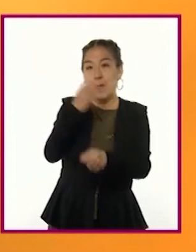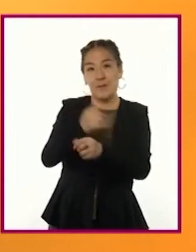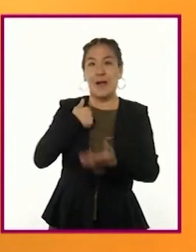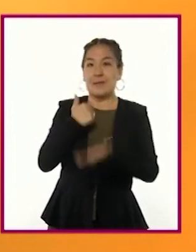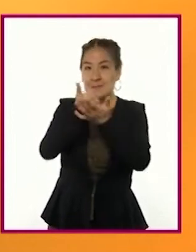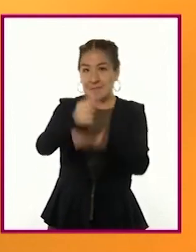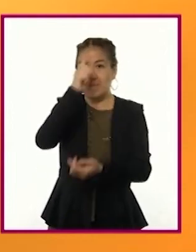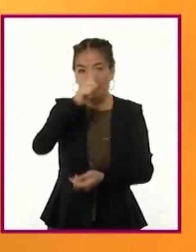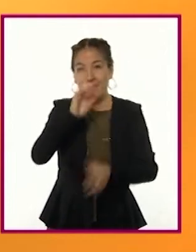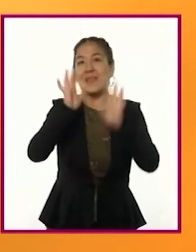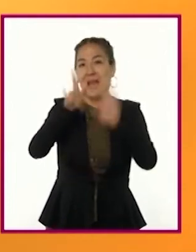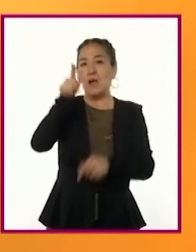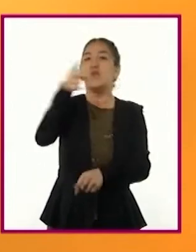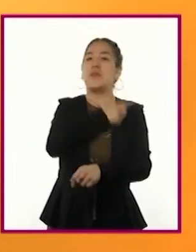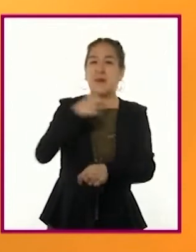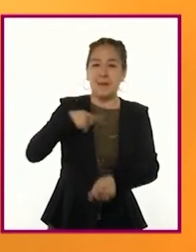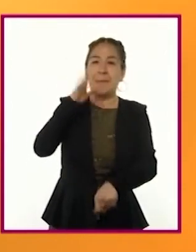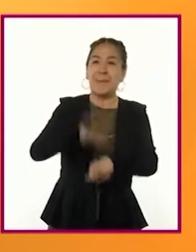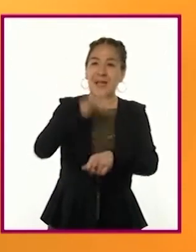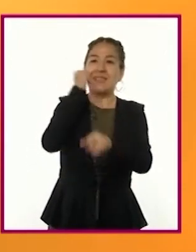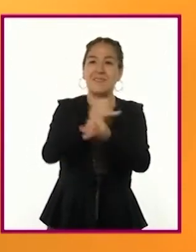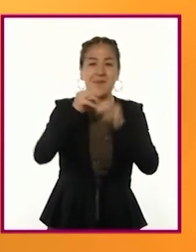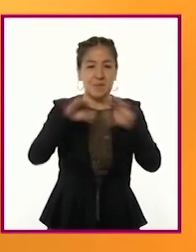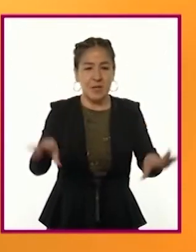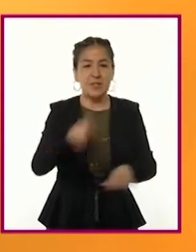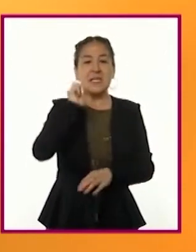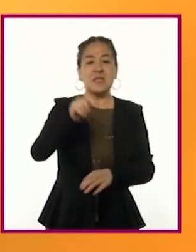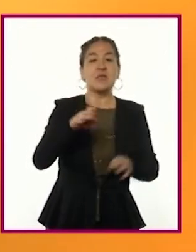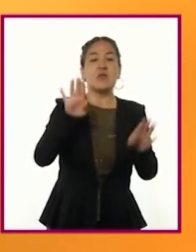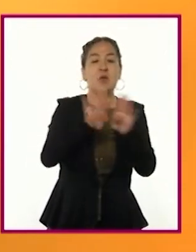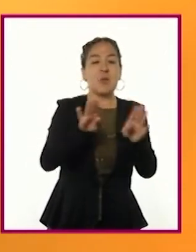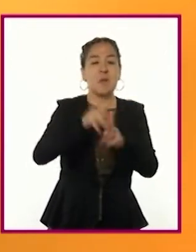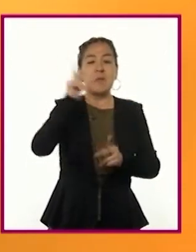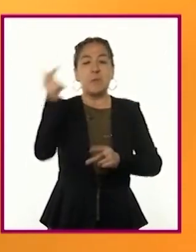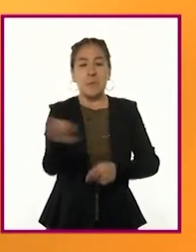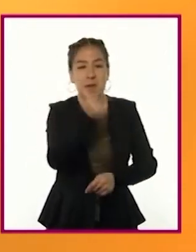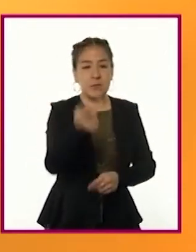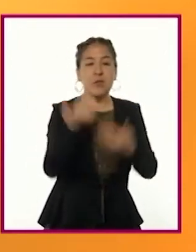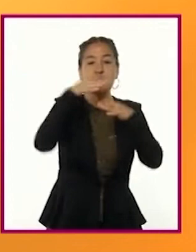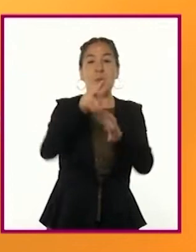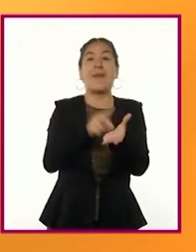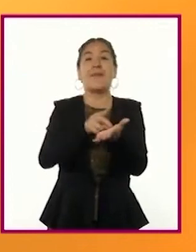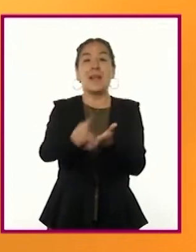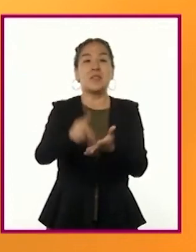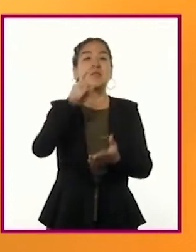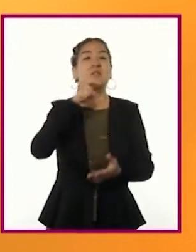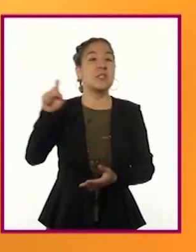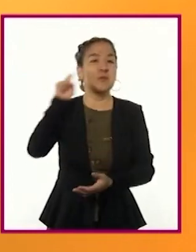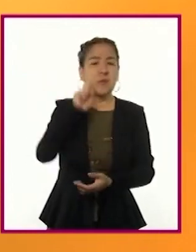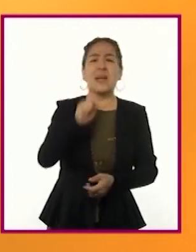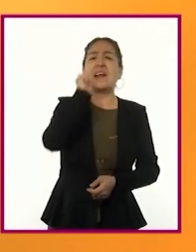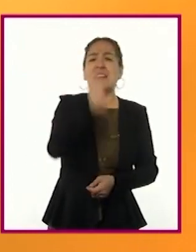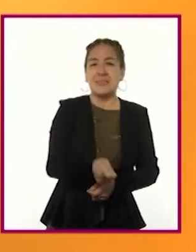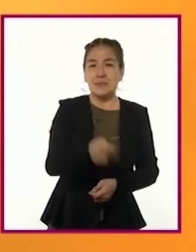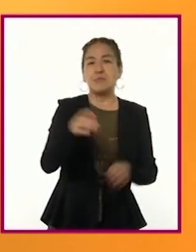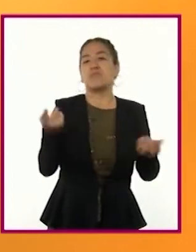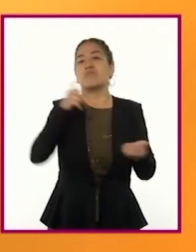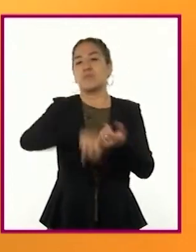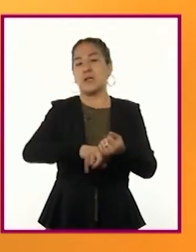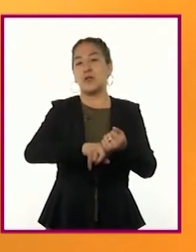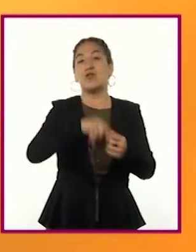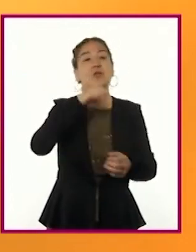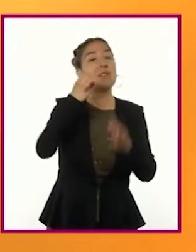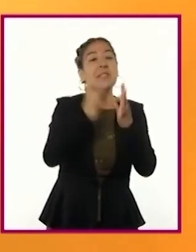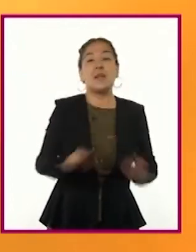informen. También les sugerimos consultar sus derechos sexuales, los cuales les ayudarán a reconocer que la sexualidad constituye una